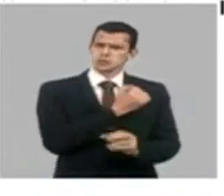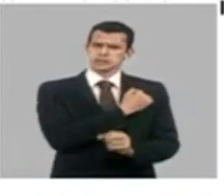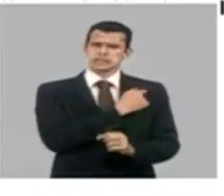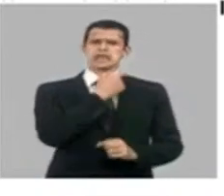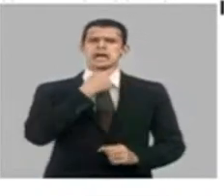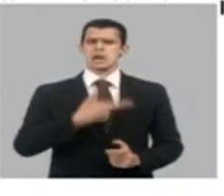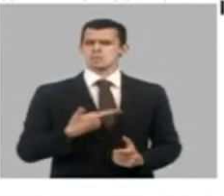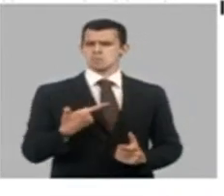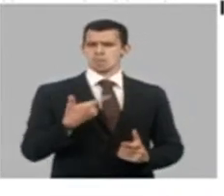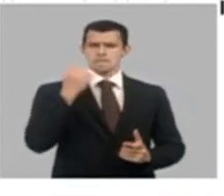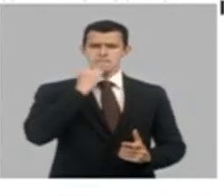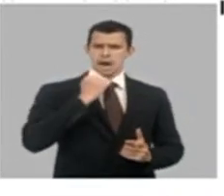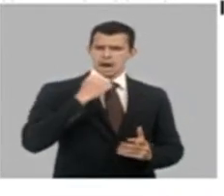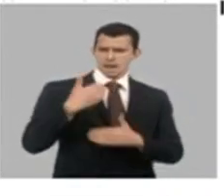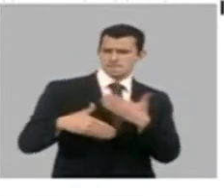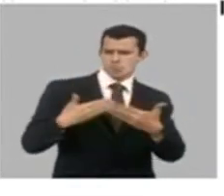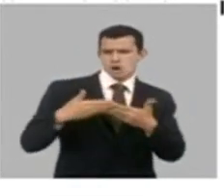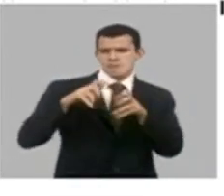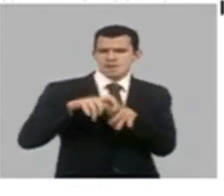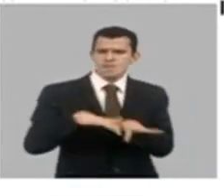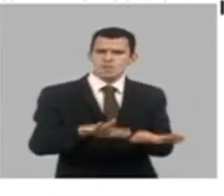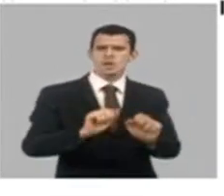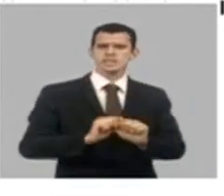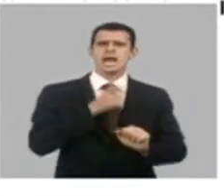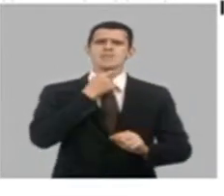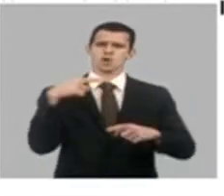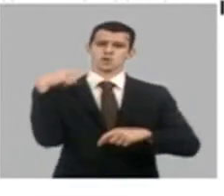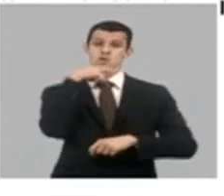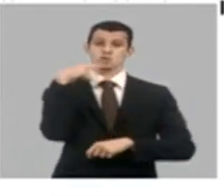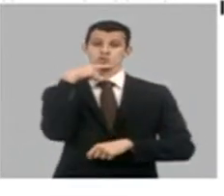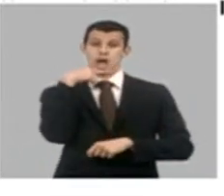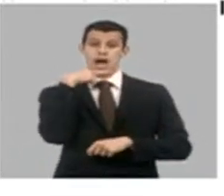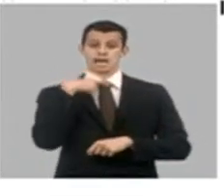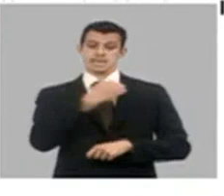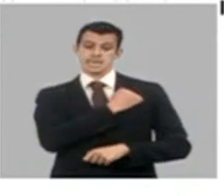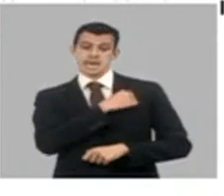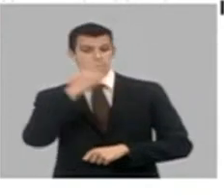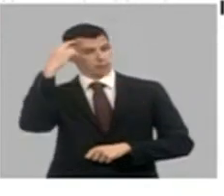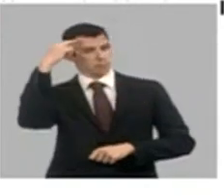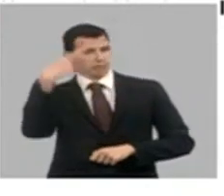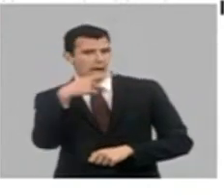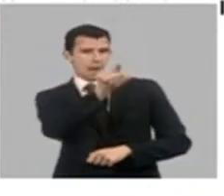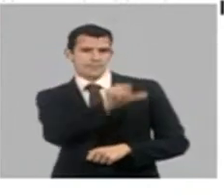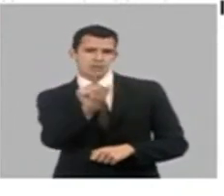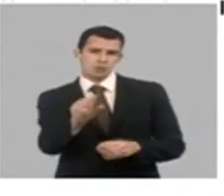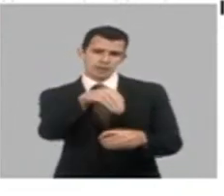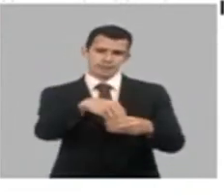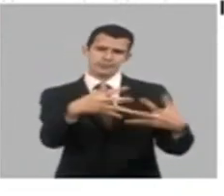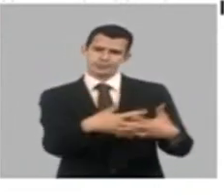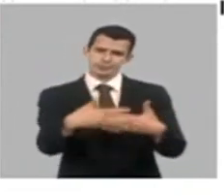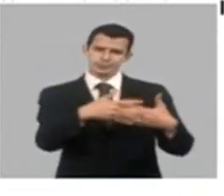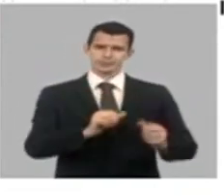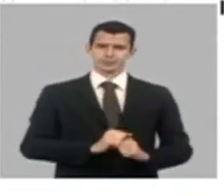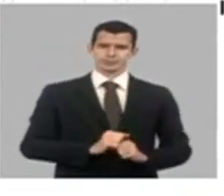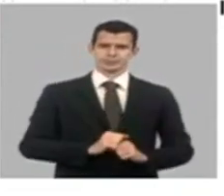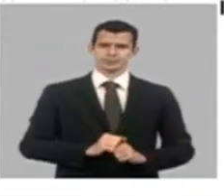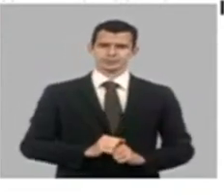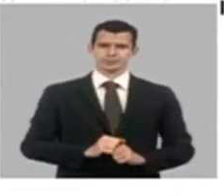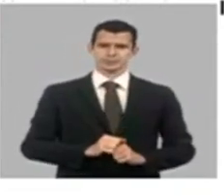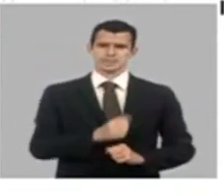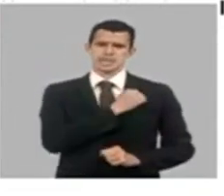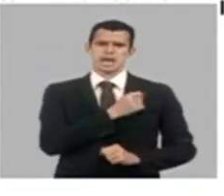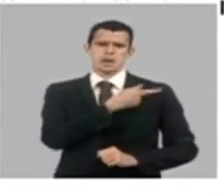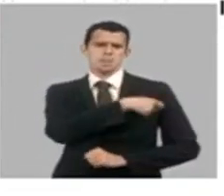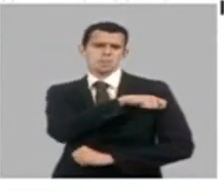exacerbar las divisiones y socavar la confianza en nuestras instituciones democráticas eso dijo